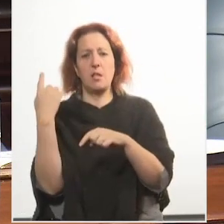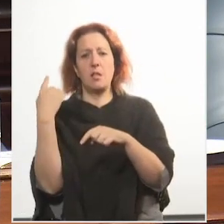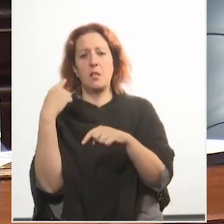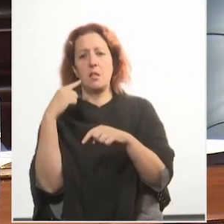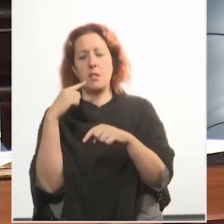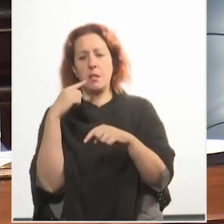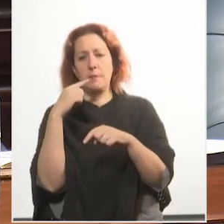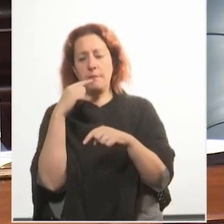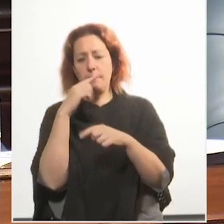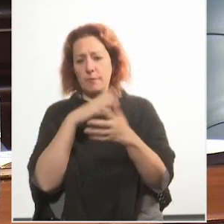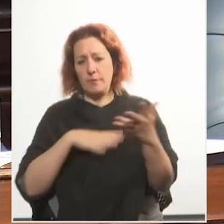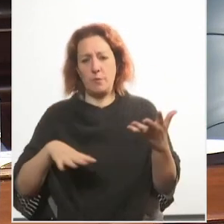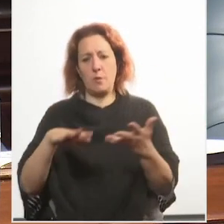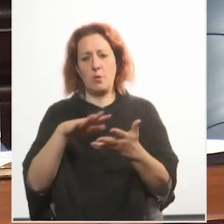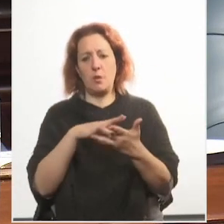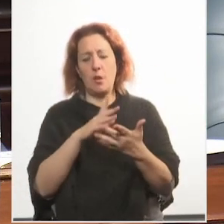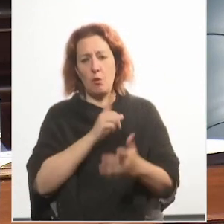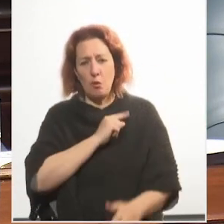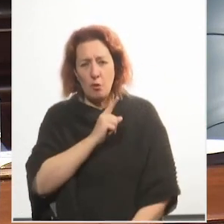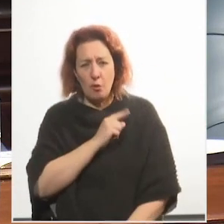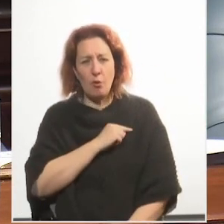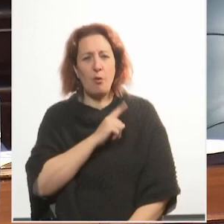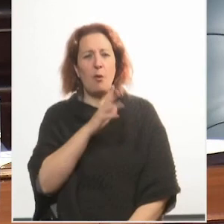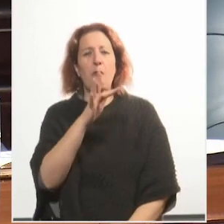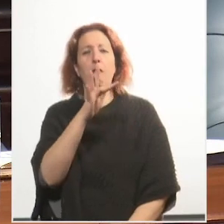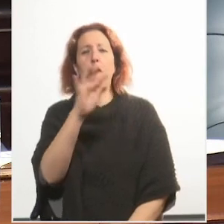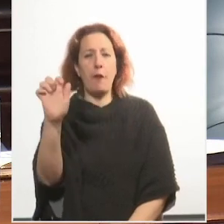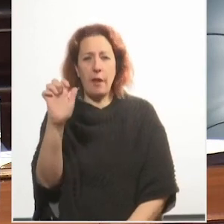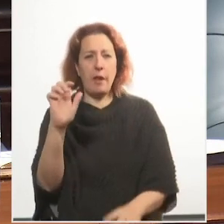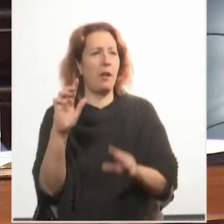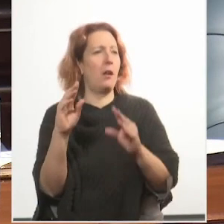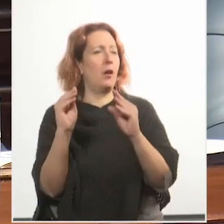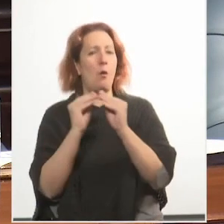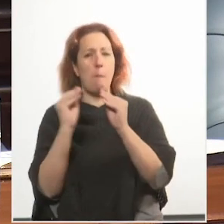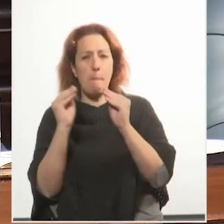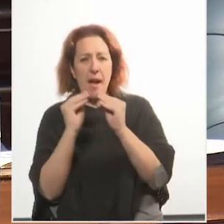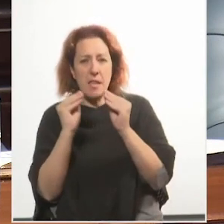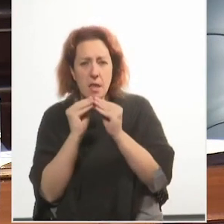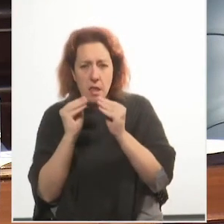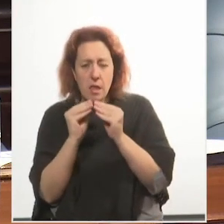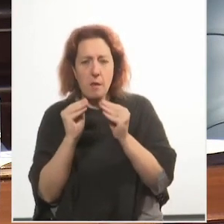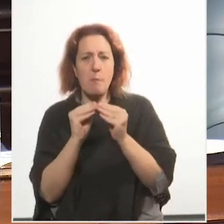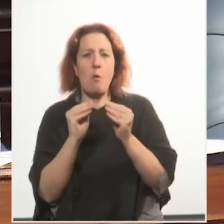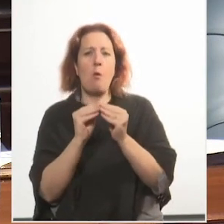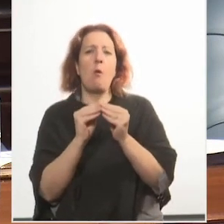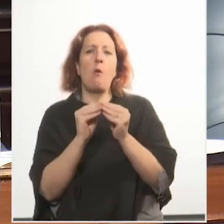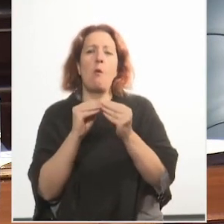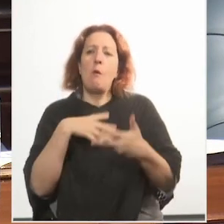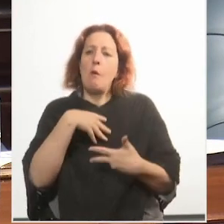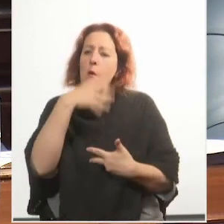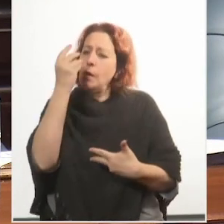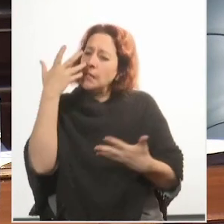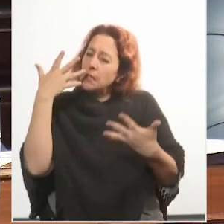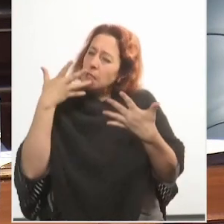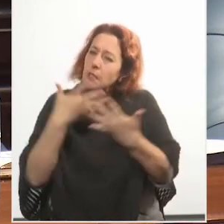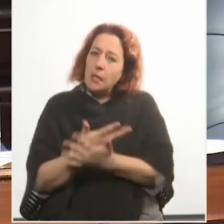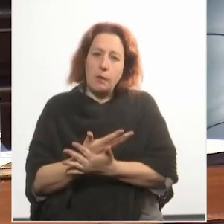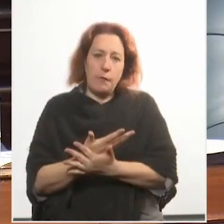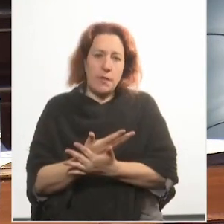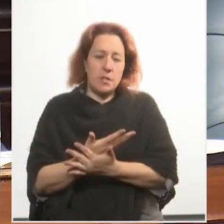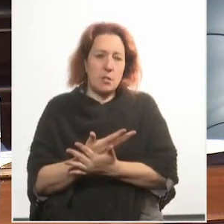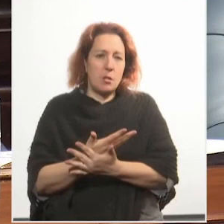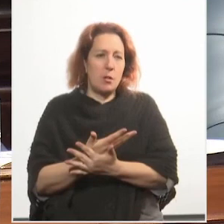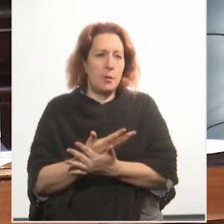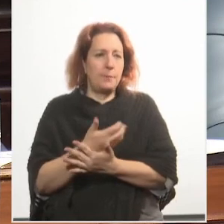historia de fe, una historia de compañerismo, una historia de espíritu de sacrificio,